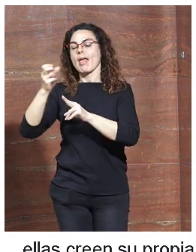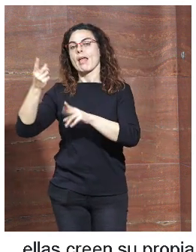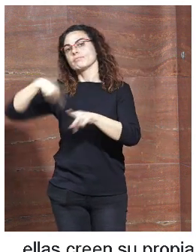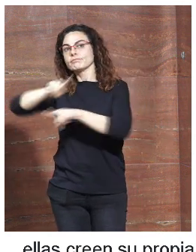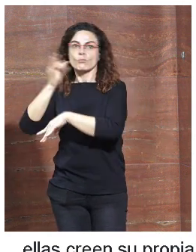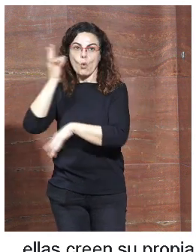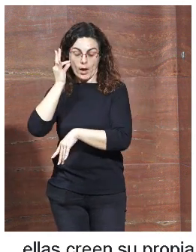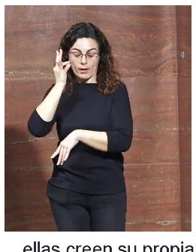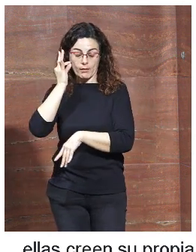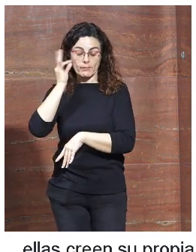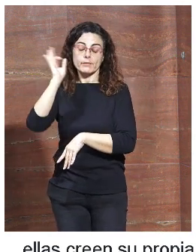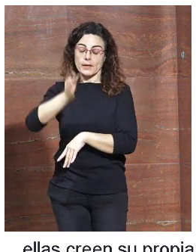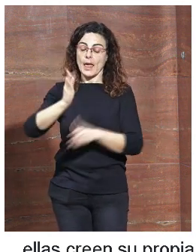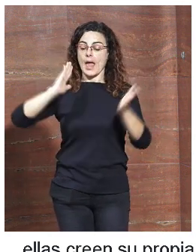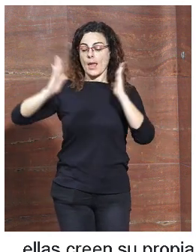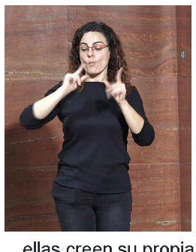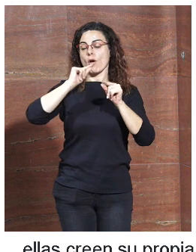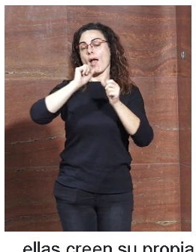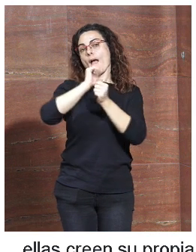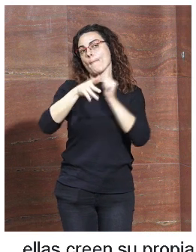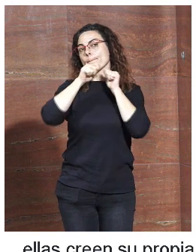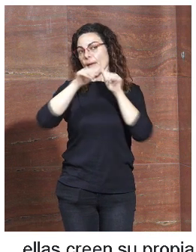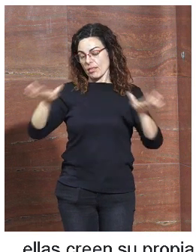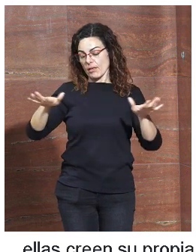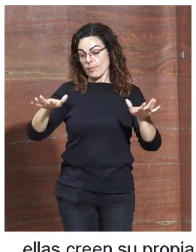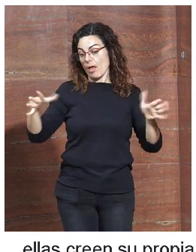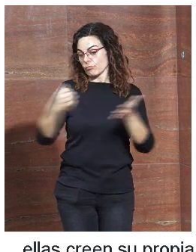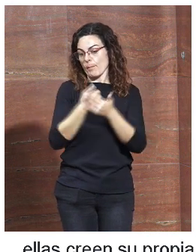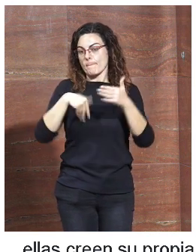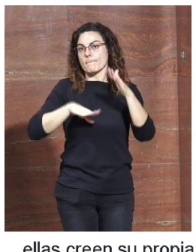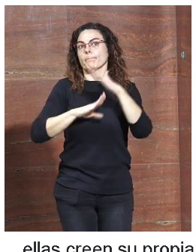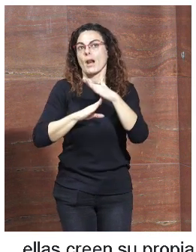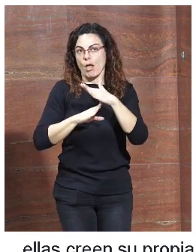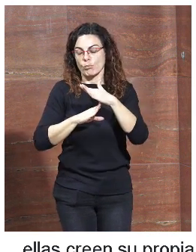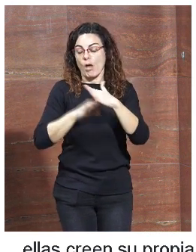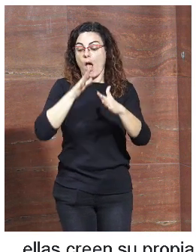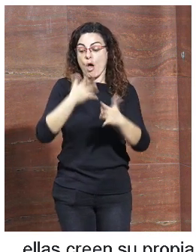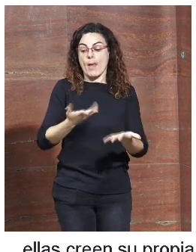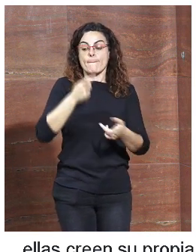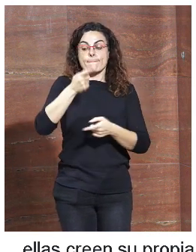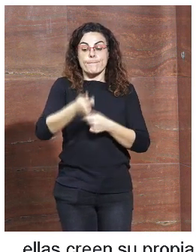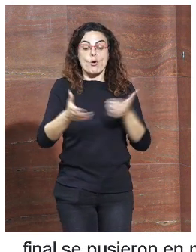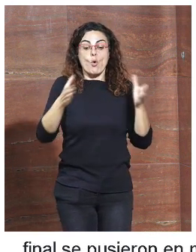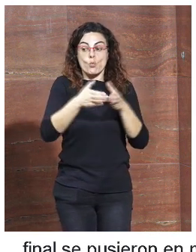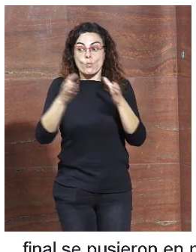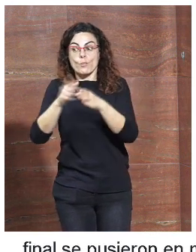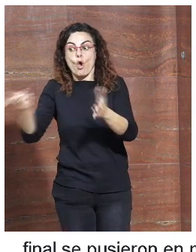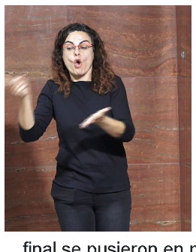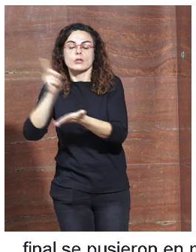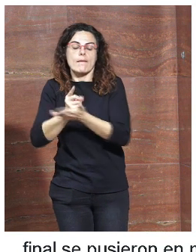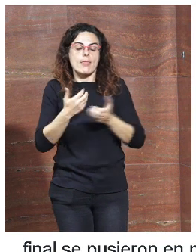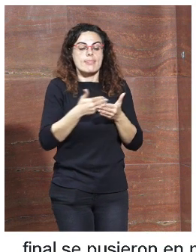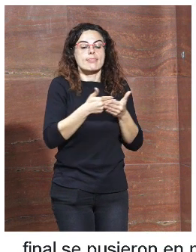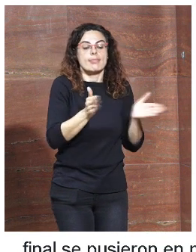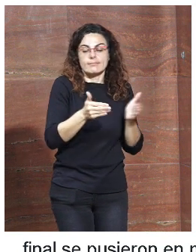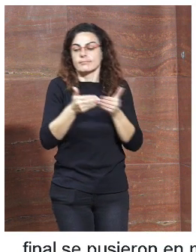que con la pandemia, que luego seguiré contando, pues todo eso se paralizó y ahora poco a poco estamos retomando los grupos de nuevo. Otra